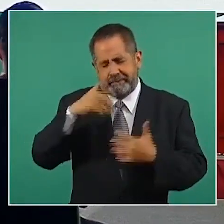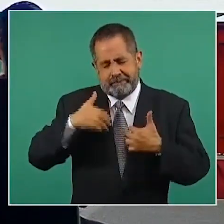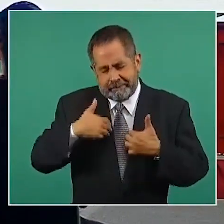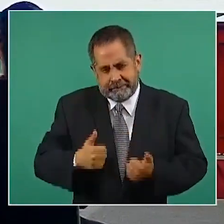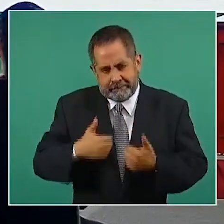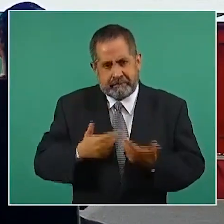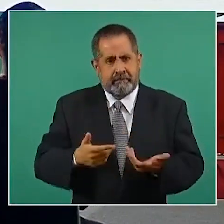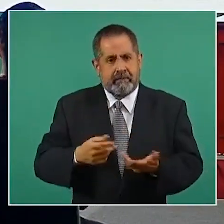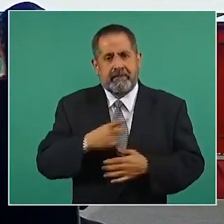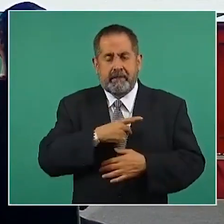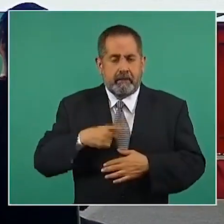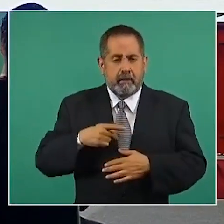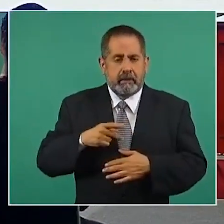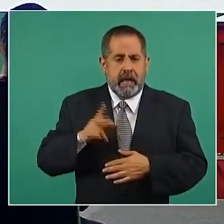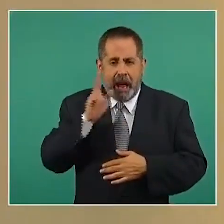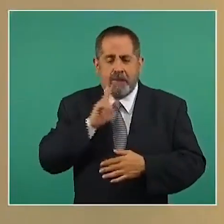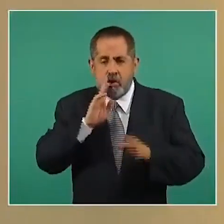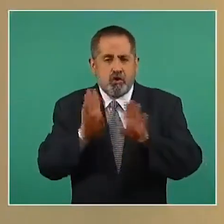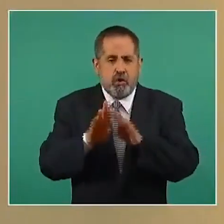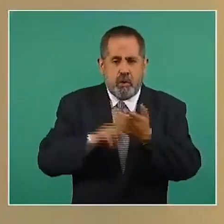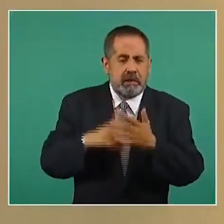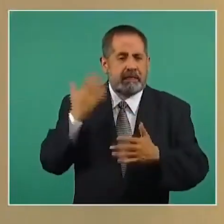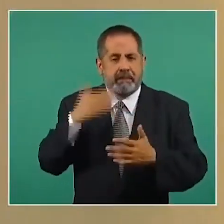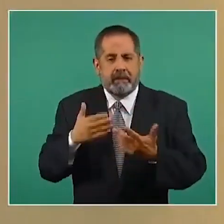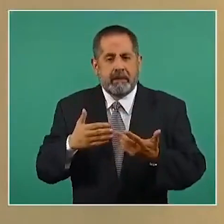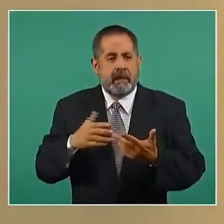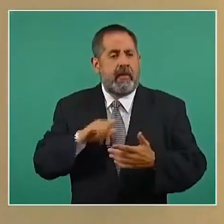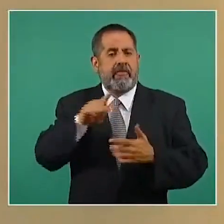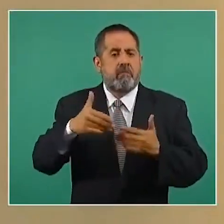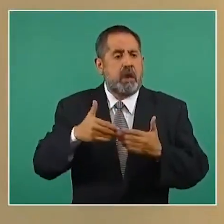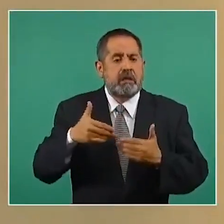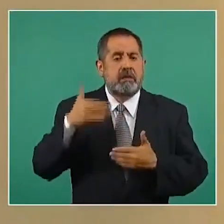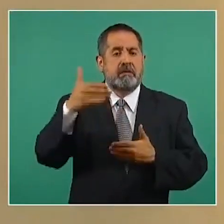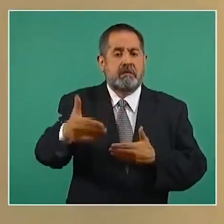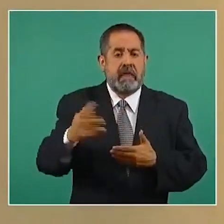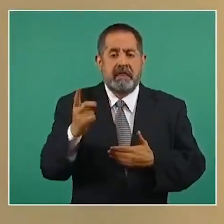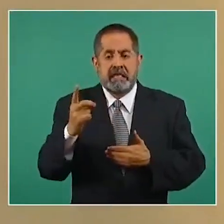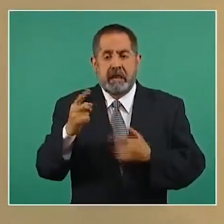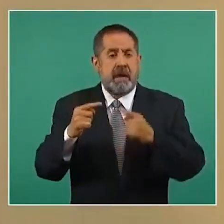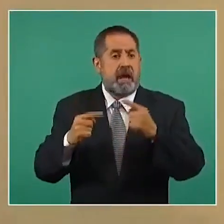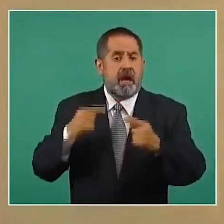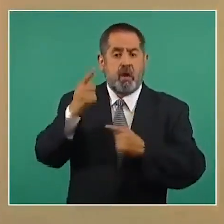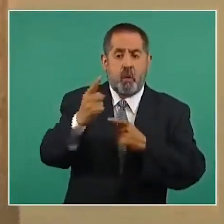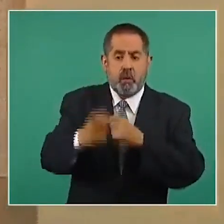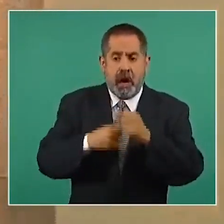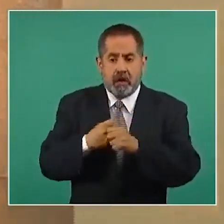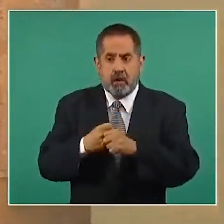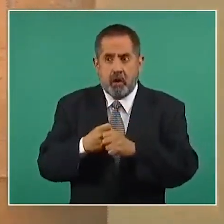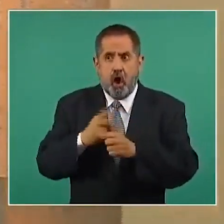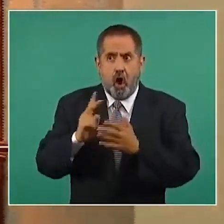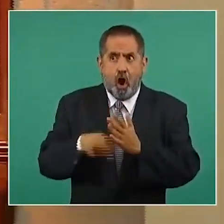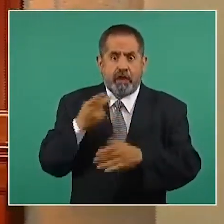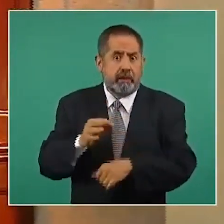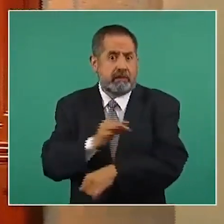la necesidad de buscar esta evidencia que nos permita también saber qué va a pasar en diciembre, qué va a pasar el próximo año, se necesita o no el